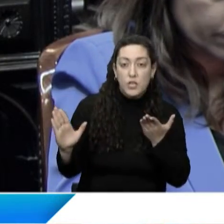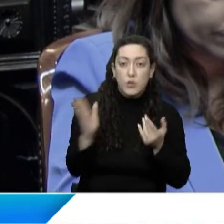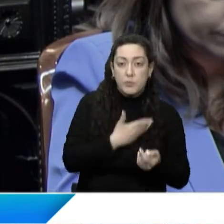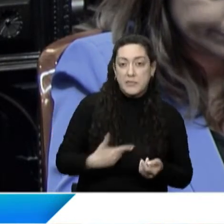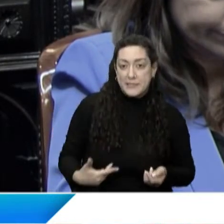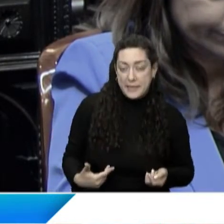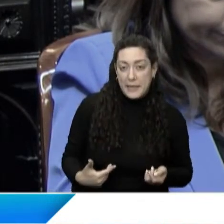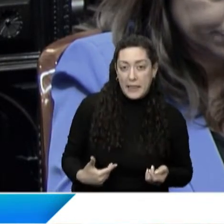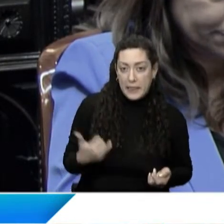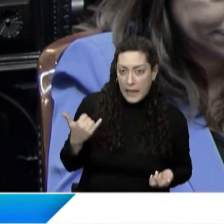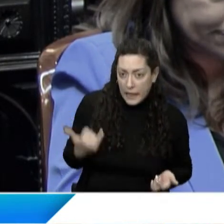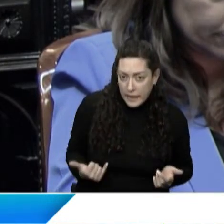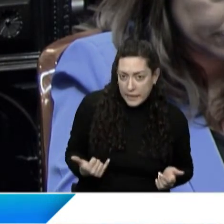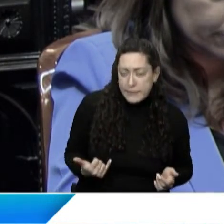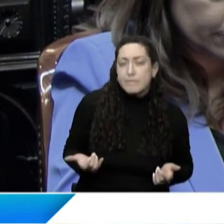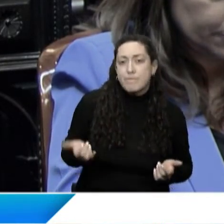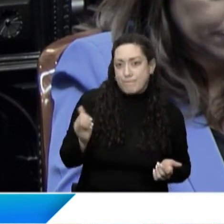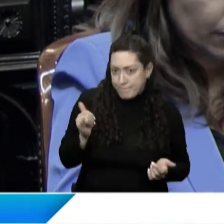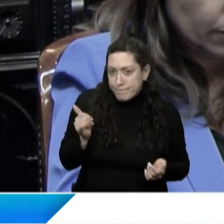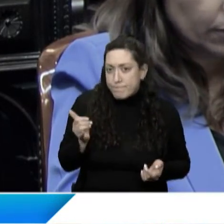de la Nación? Sí tiene derecho a vetar.